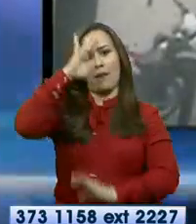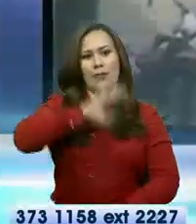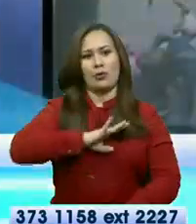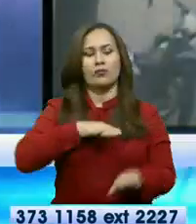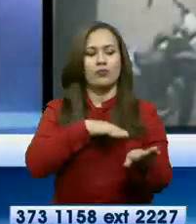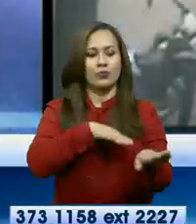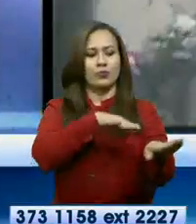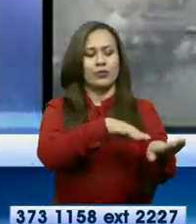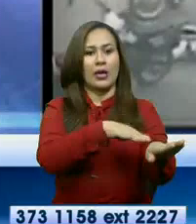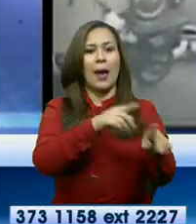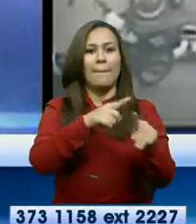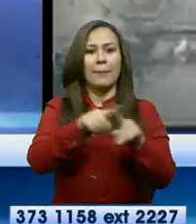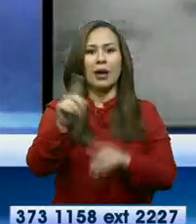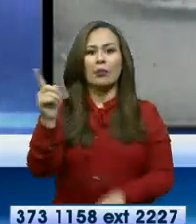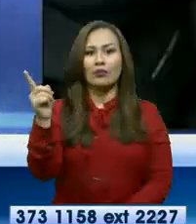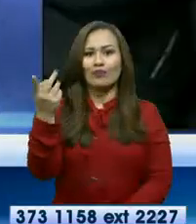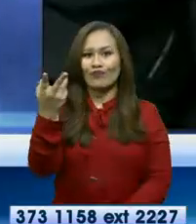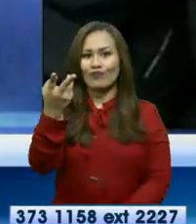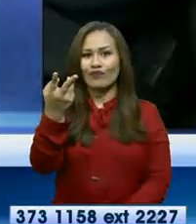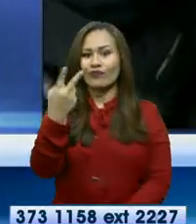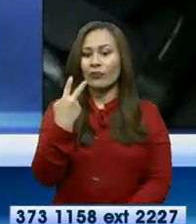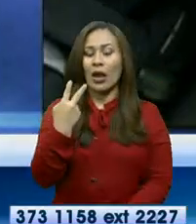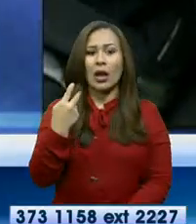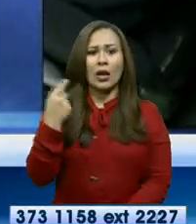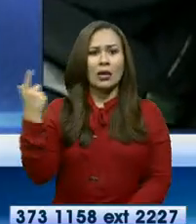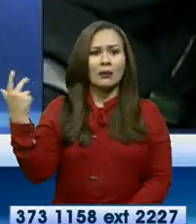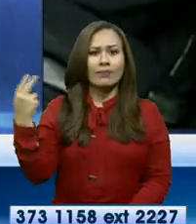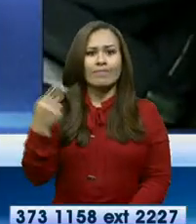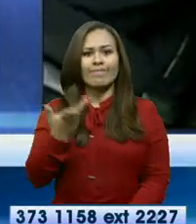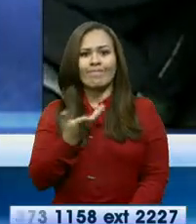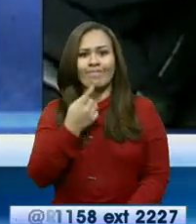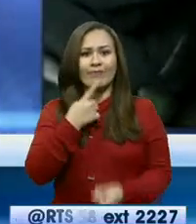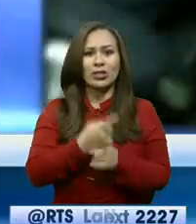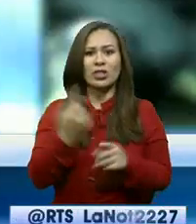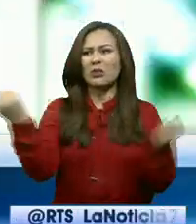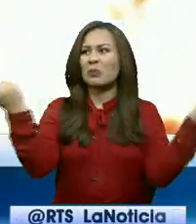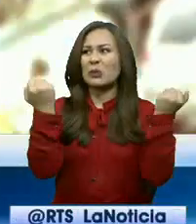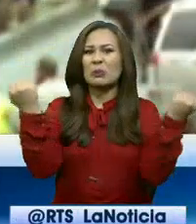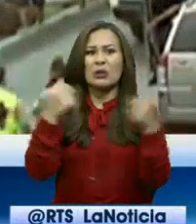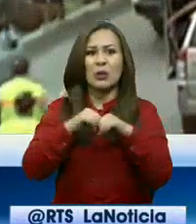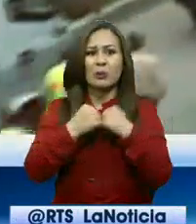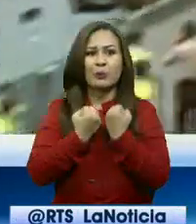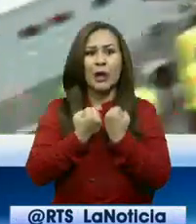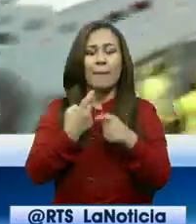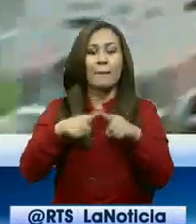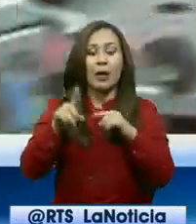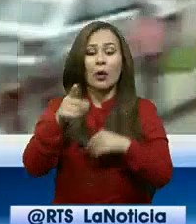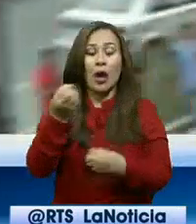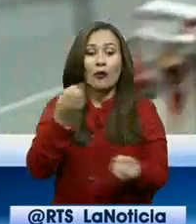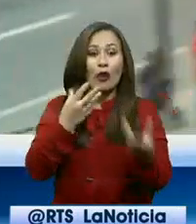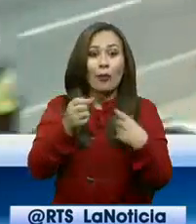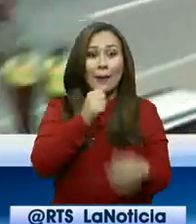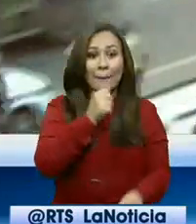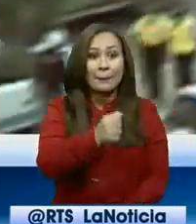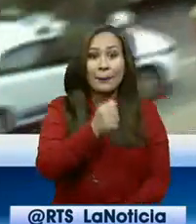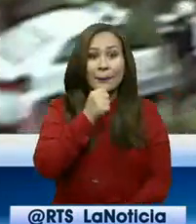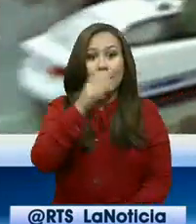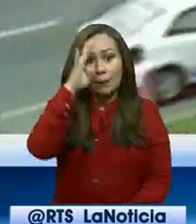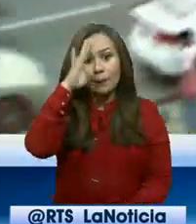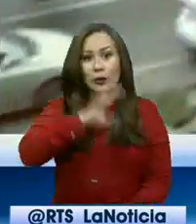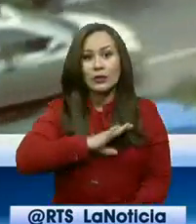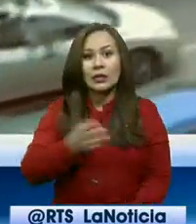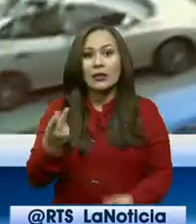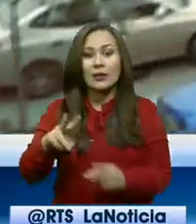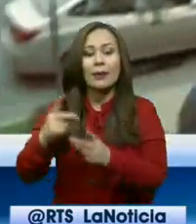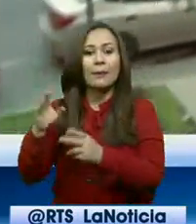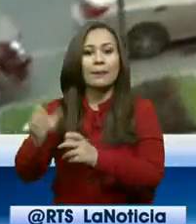damos el servicio de traslado de valores a las personas y eso es lo que estaba haciendo el personal nuestro. Según versiones de policías y testigos,